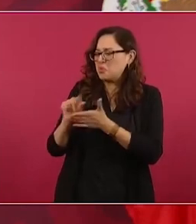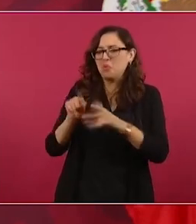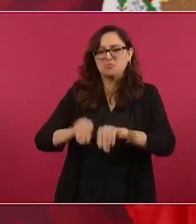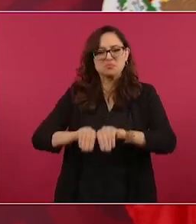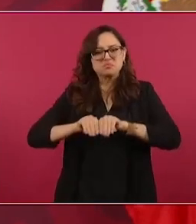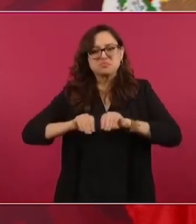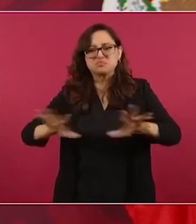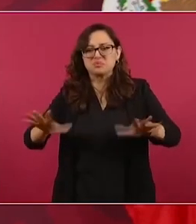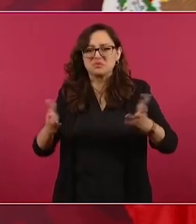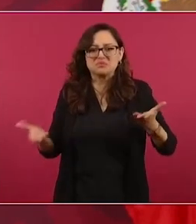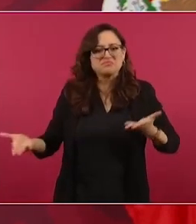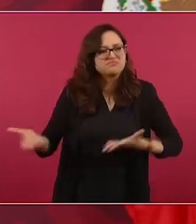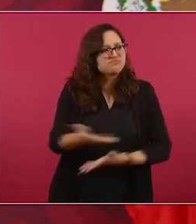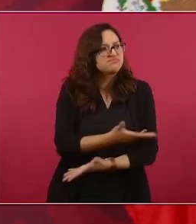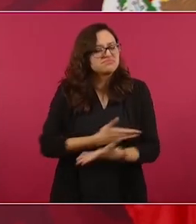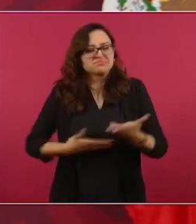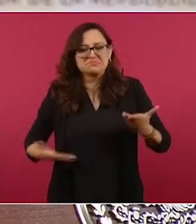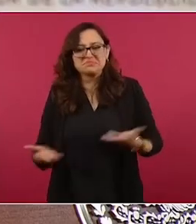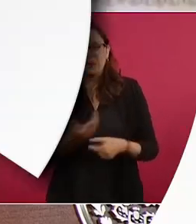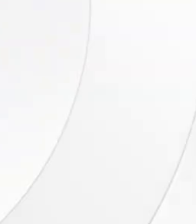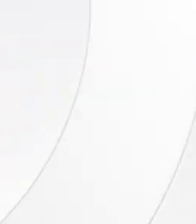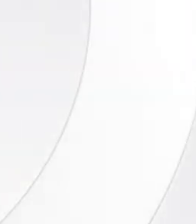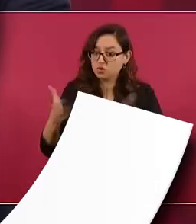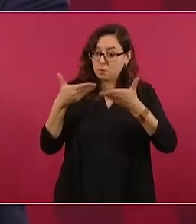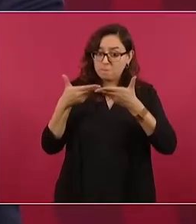No pasa absolutamente nada,